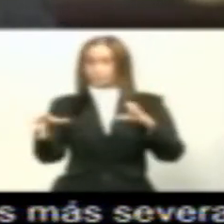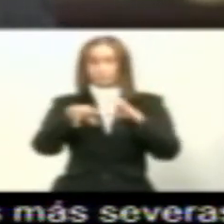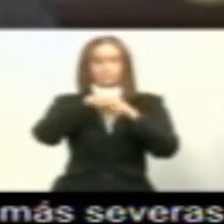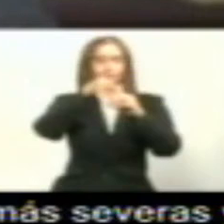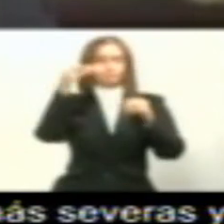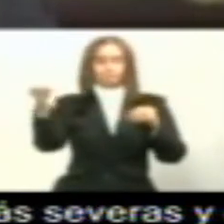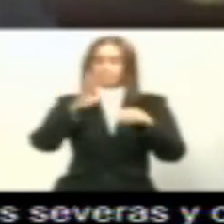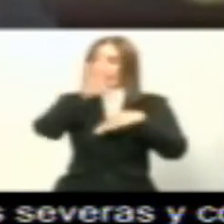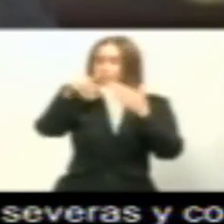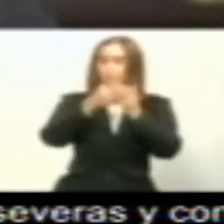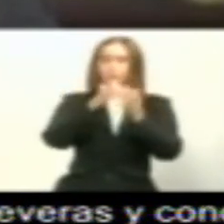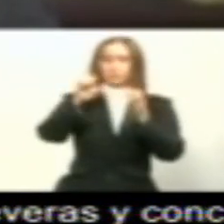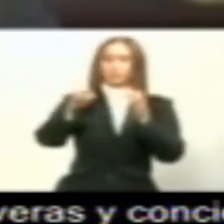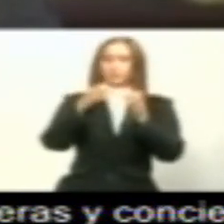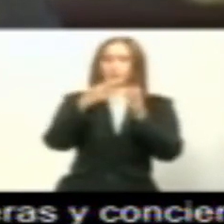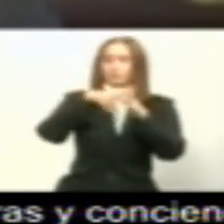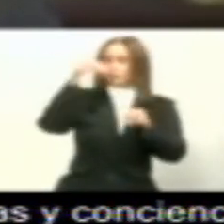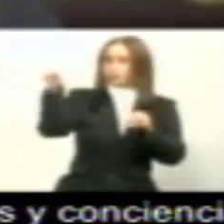en todas las sedes.